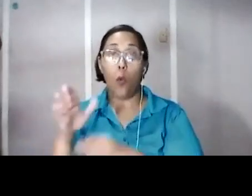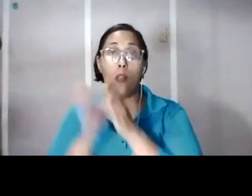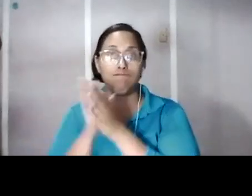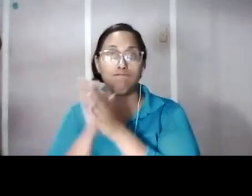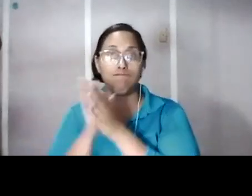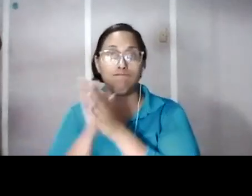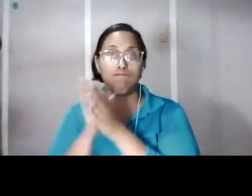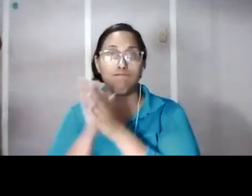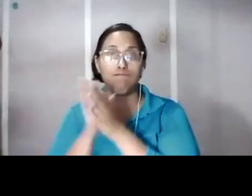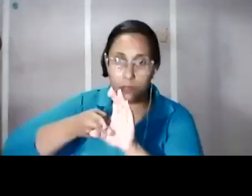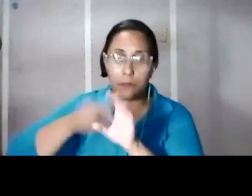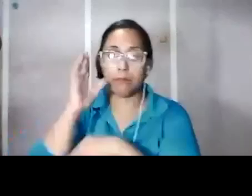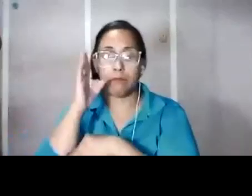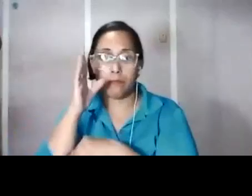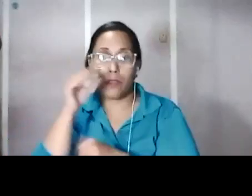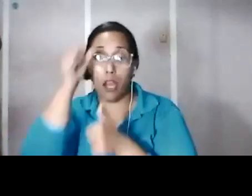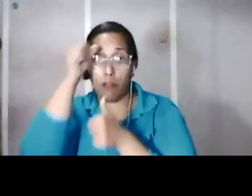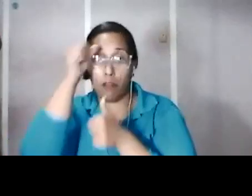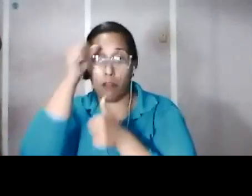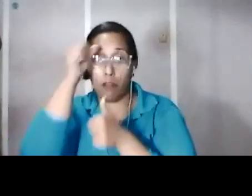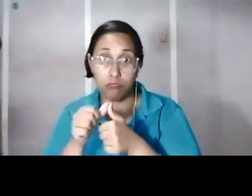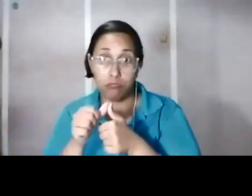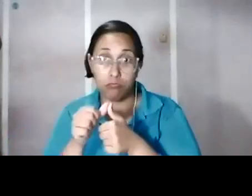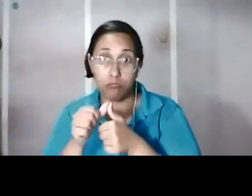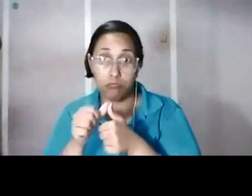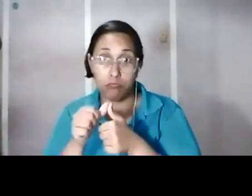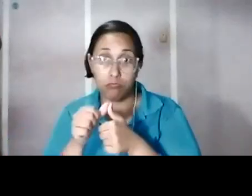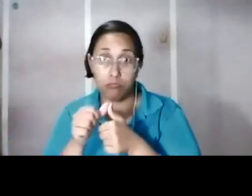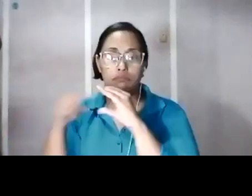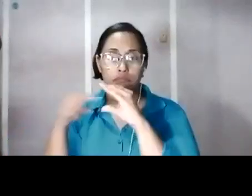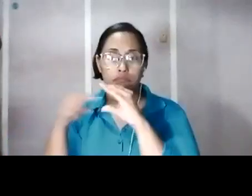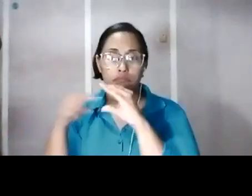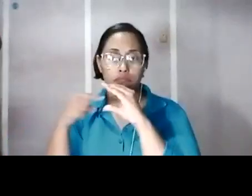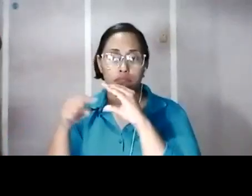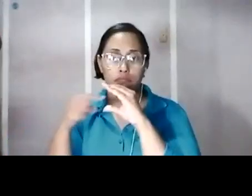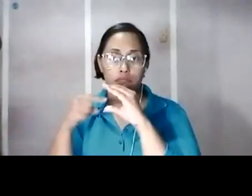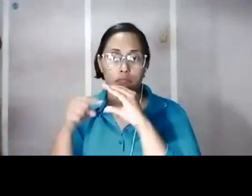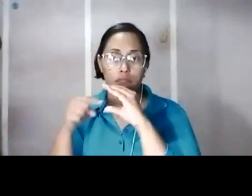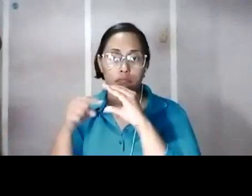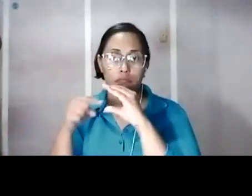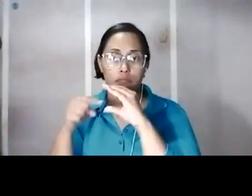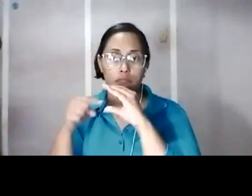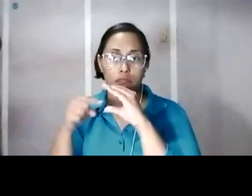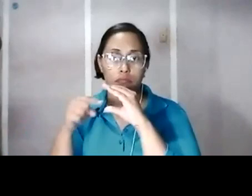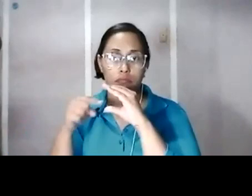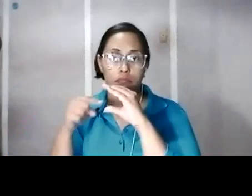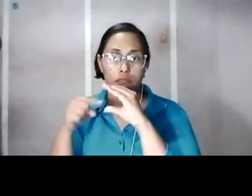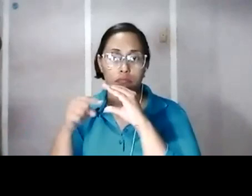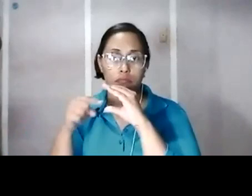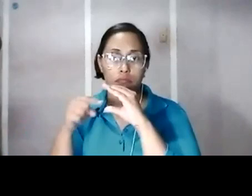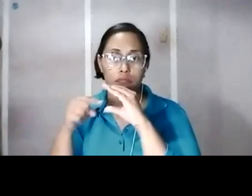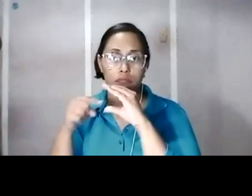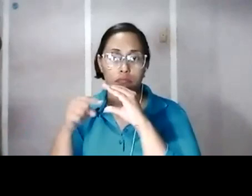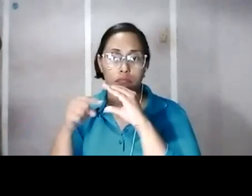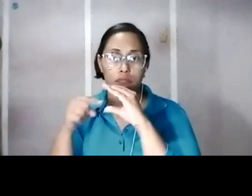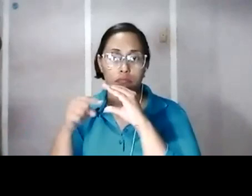de esa charla, recuerden enviarnos un correo electrónico para que reciban el enlace. Comenta Sandra Enríquez, yo me imagino